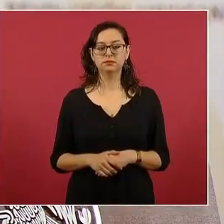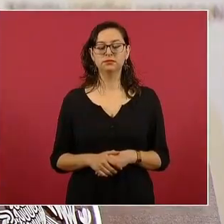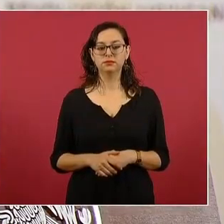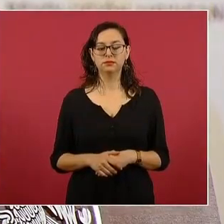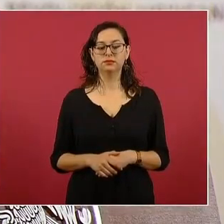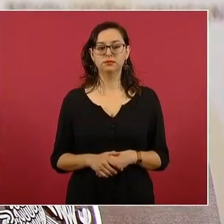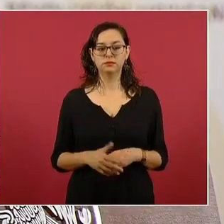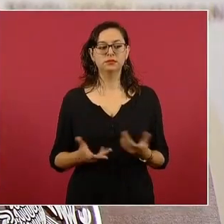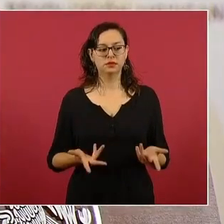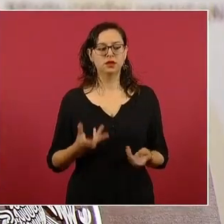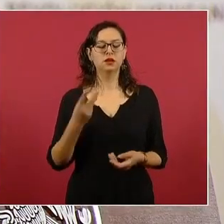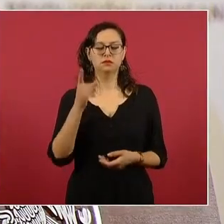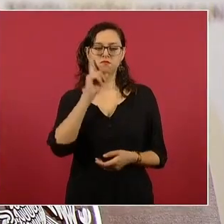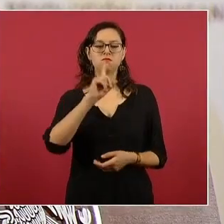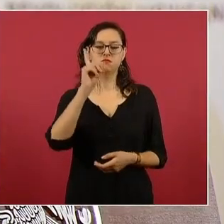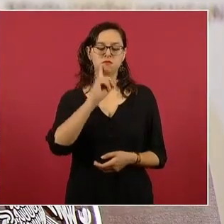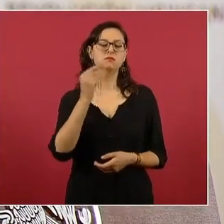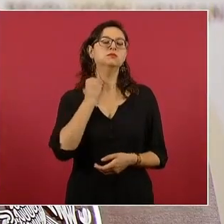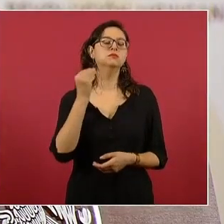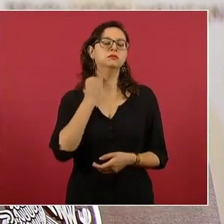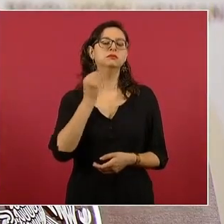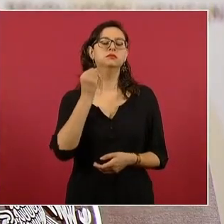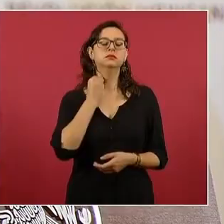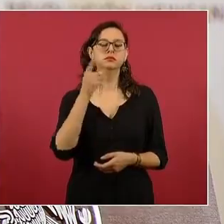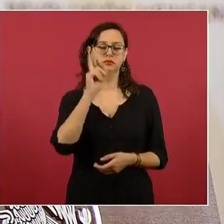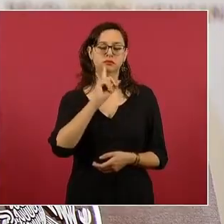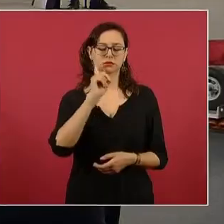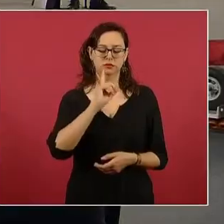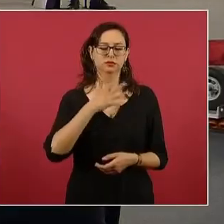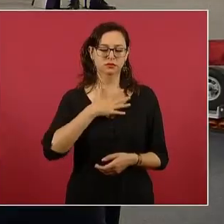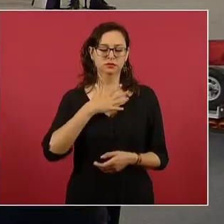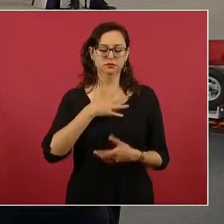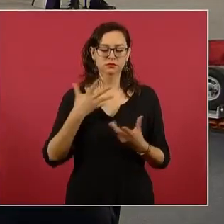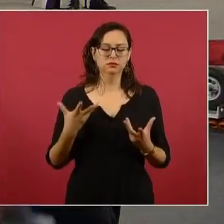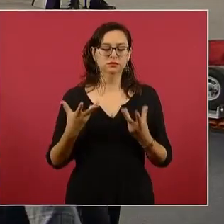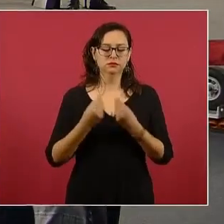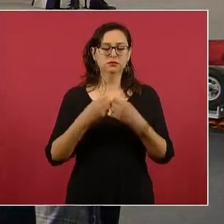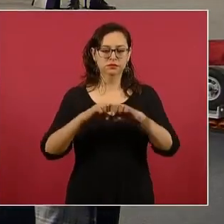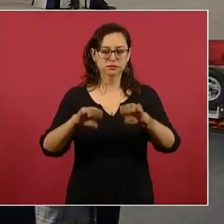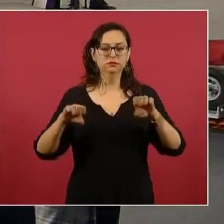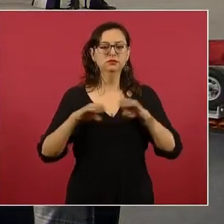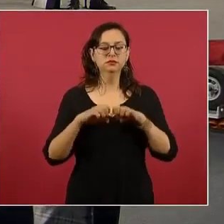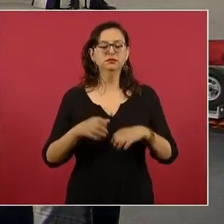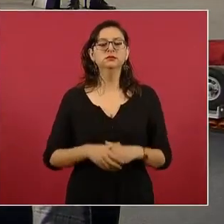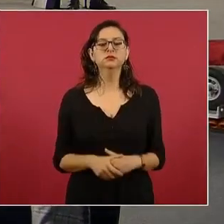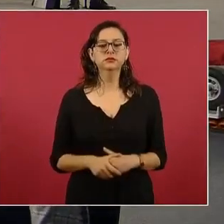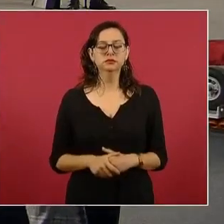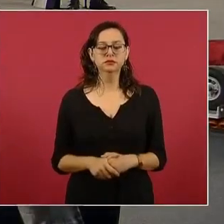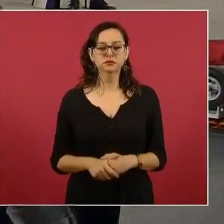la consejera jurídica. Ok, muchas gracias, presidente. Muy bien.